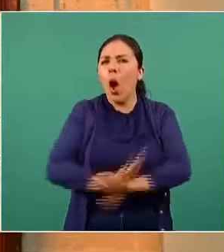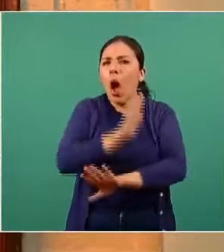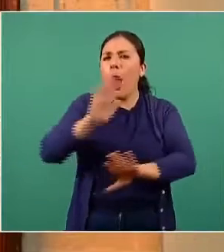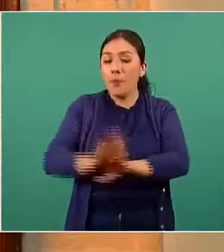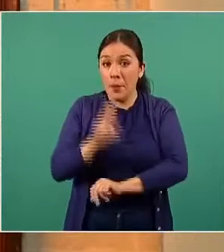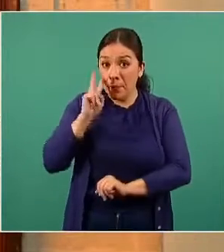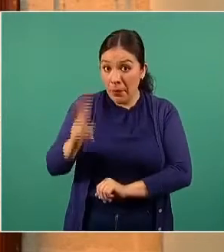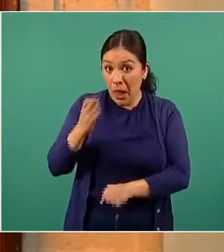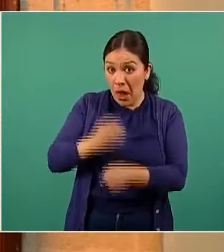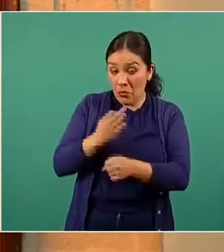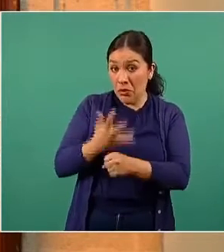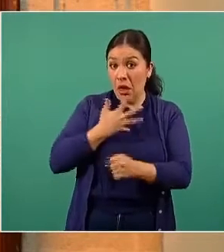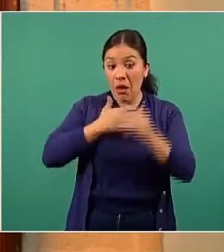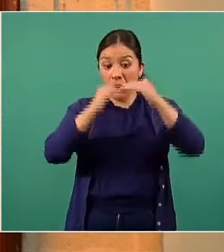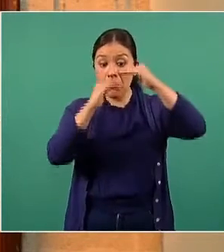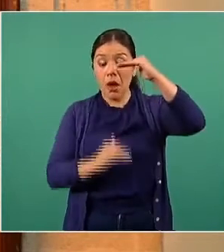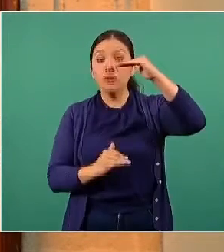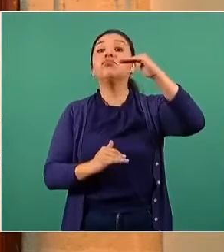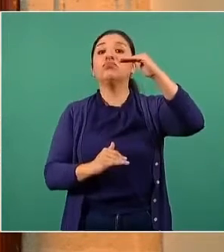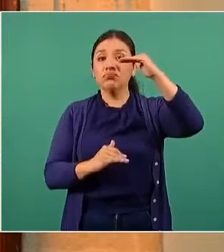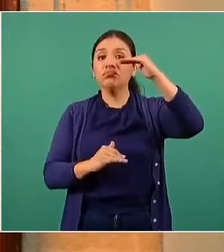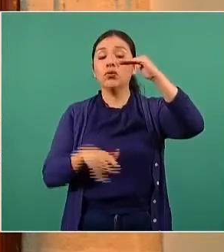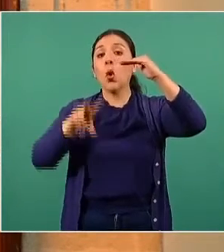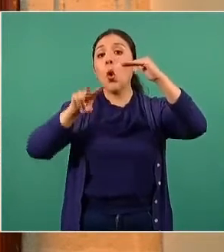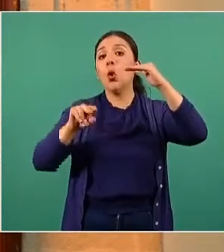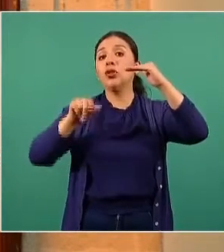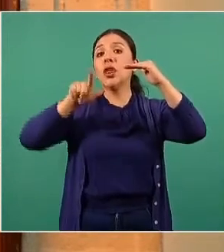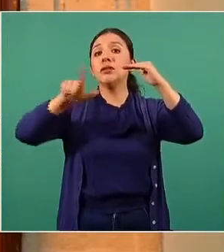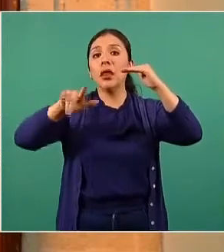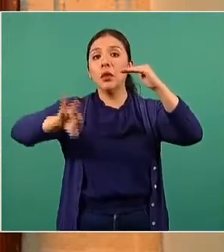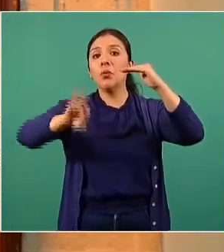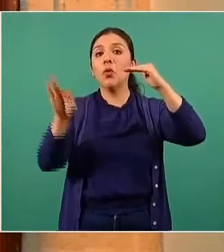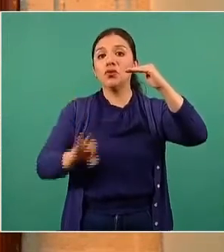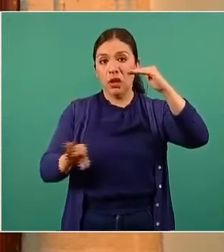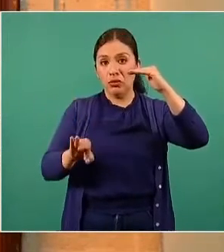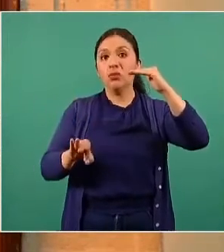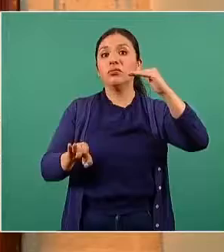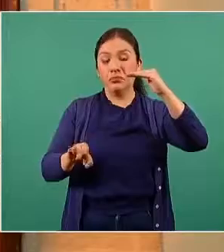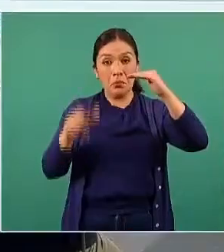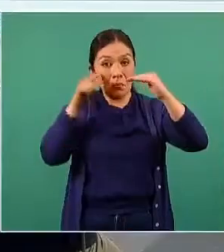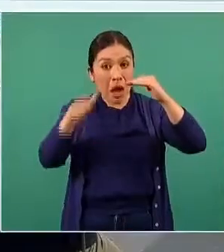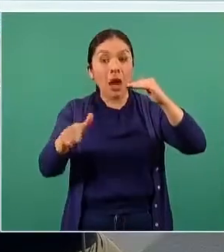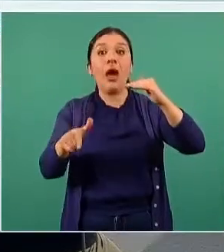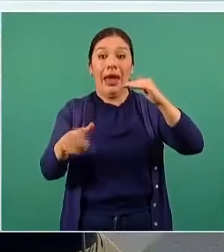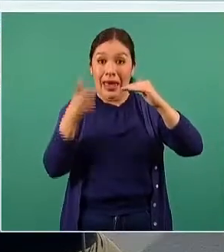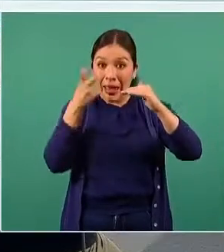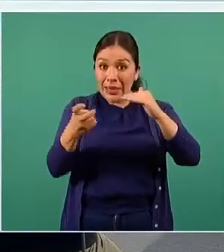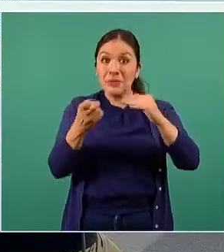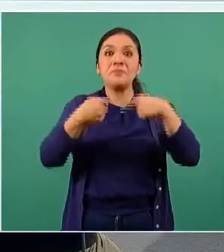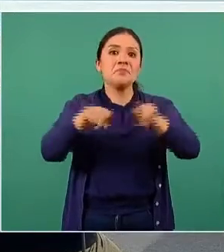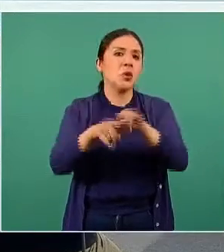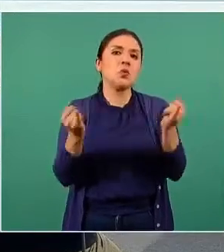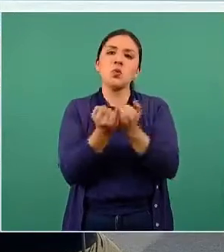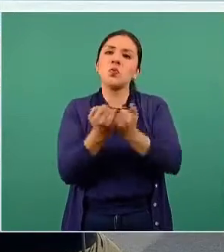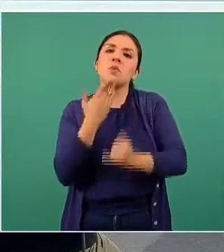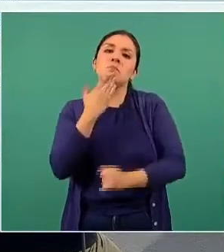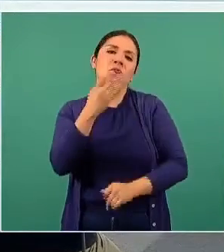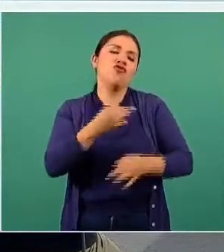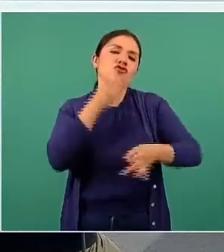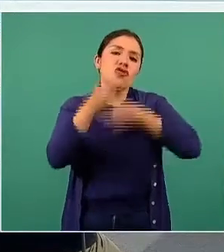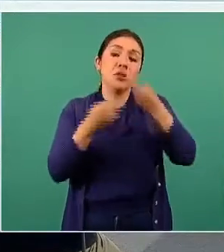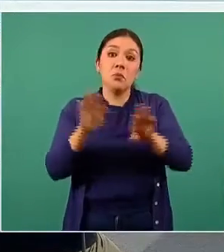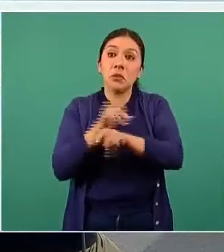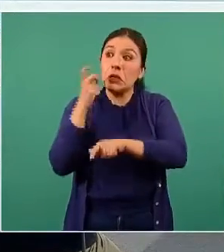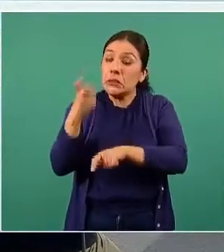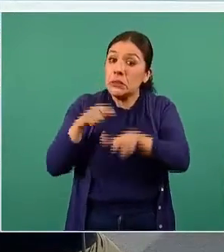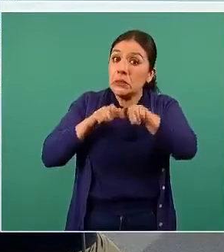pues tenemos una reducción de un menos 87%, y obviamente esto es también una buena noticia, porque mientras mantengamos